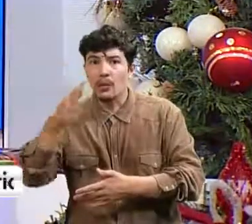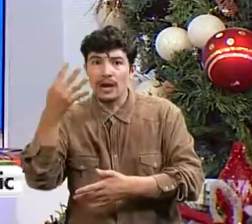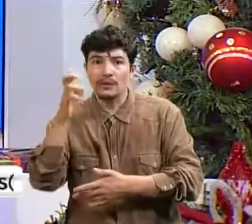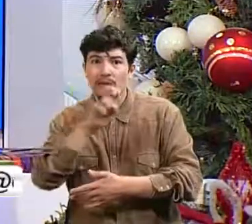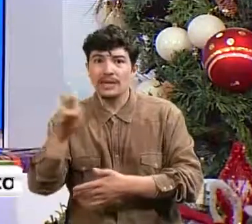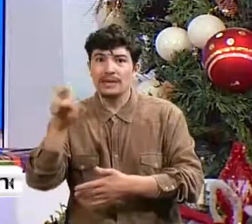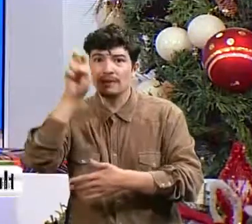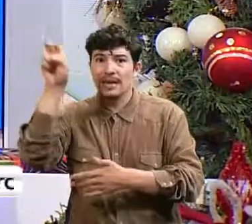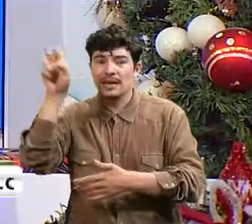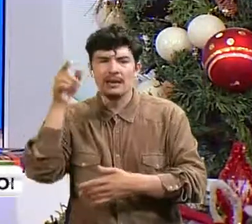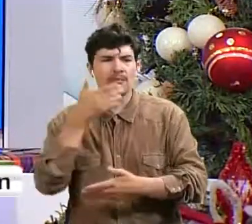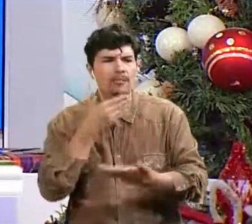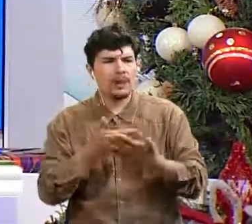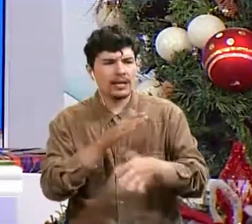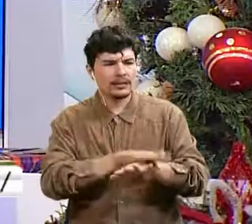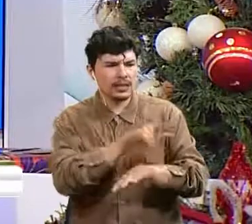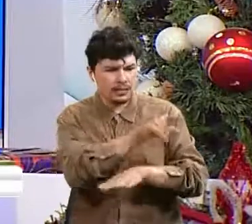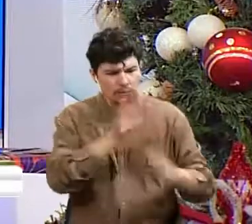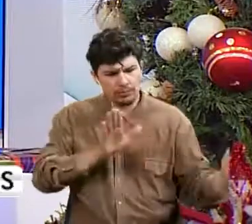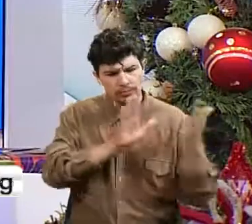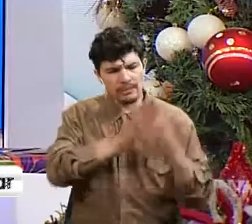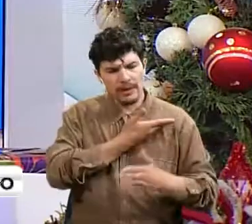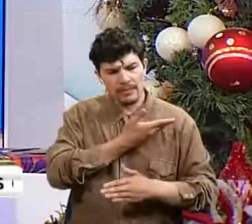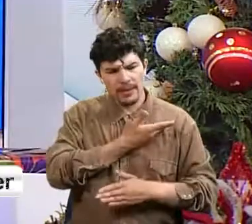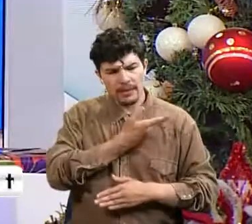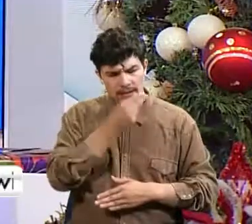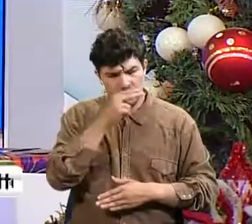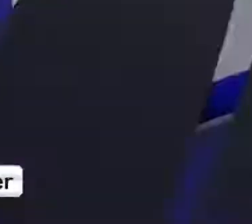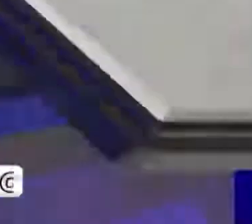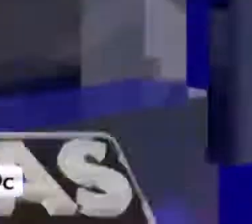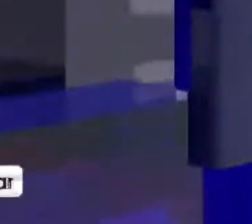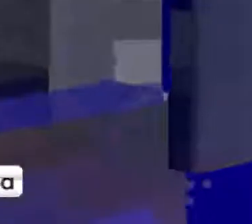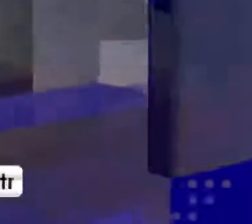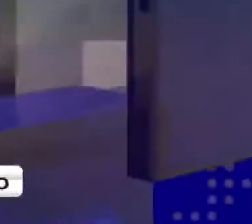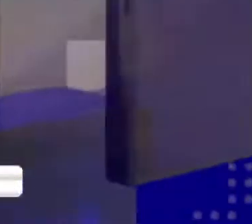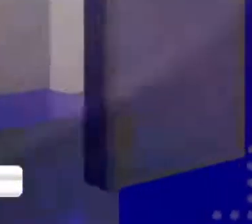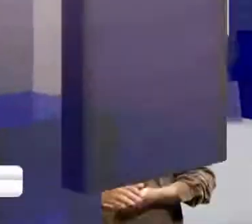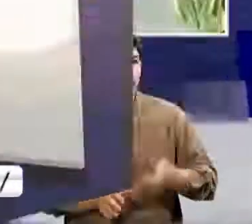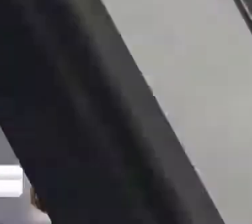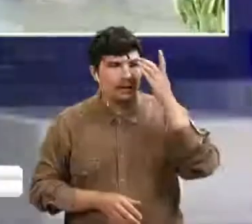buenas tardes. Usted habló con la madre del menor. Adelante con todos los detalles.